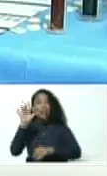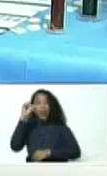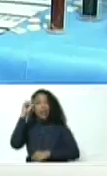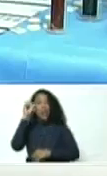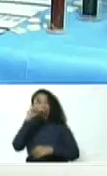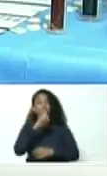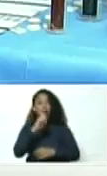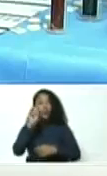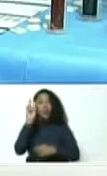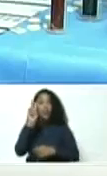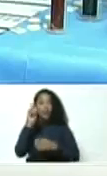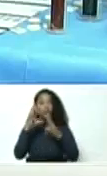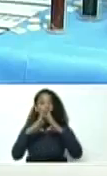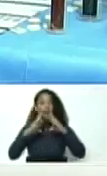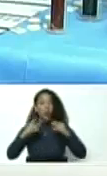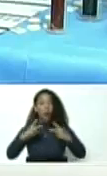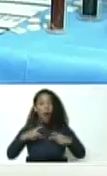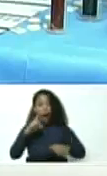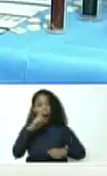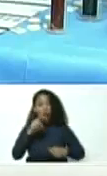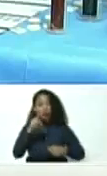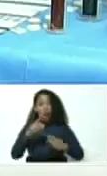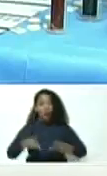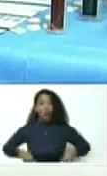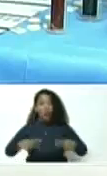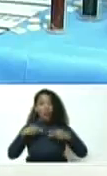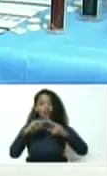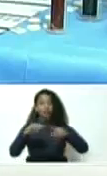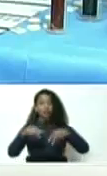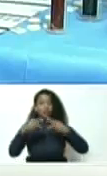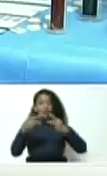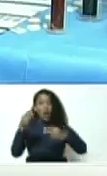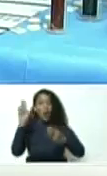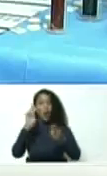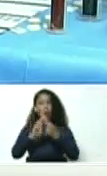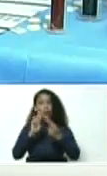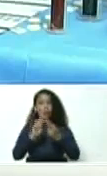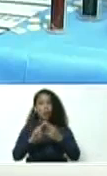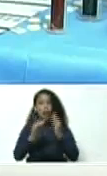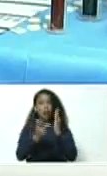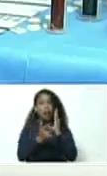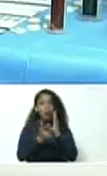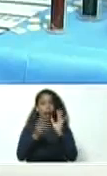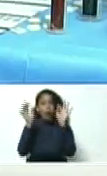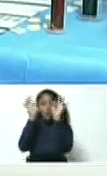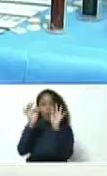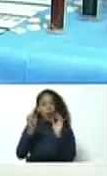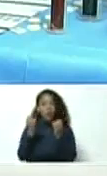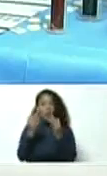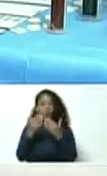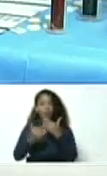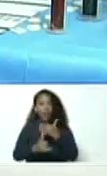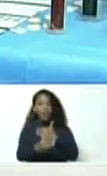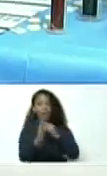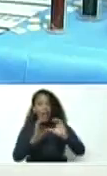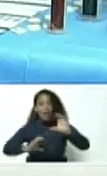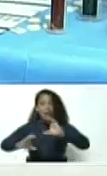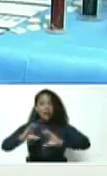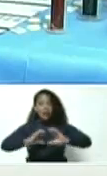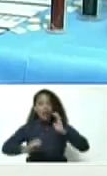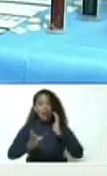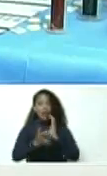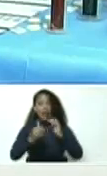todos los años de su vida, renovándose, renovando el conocimiento, las técnicas. ¿Y cuánto avanza la ciencia y la técnica